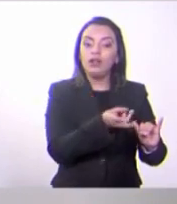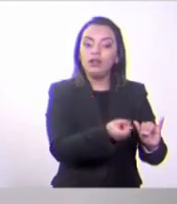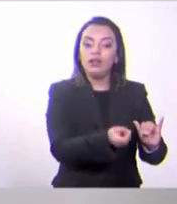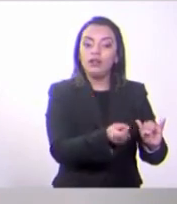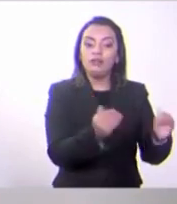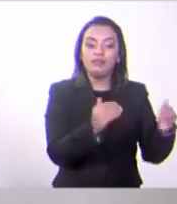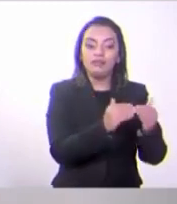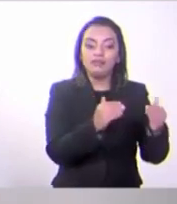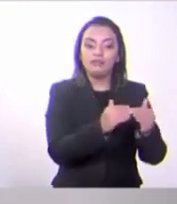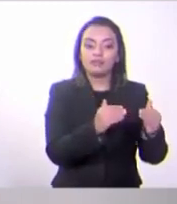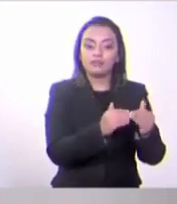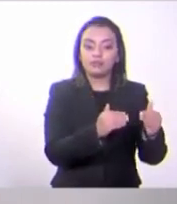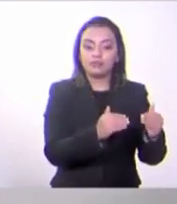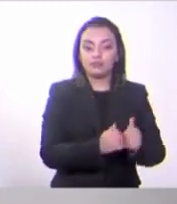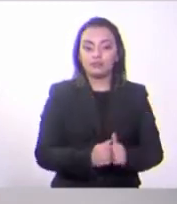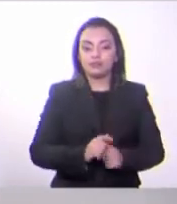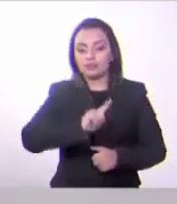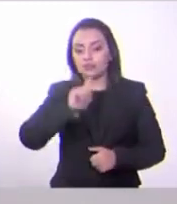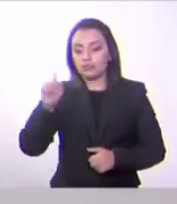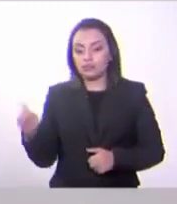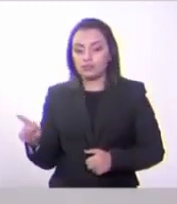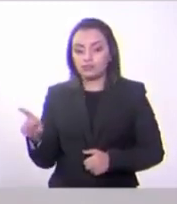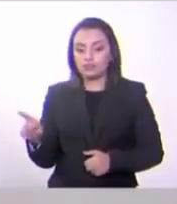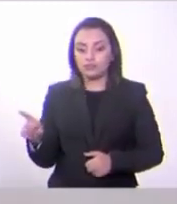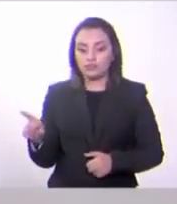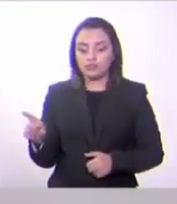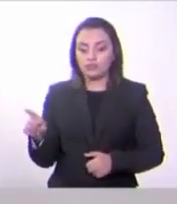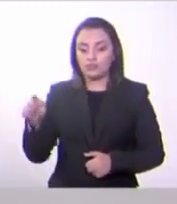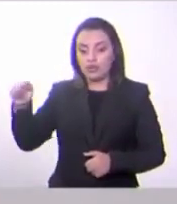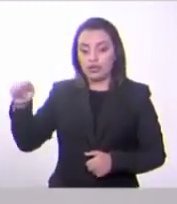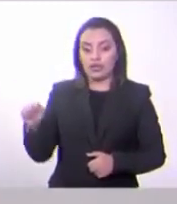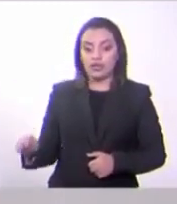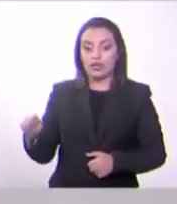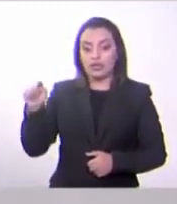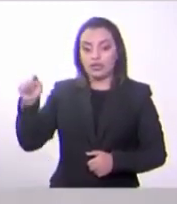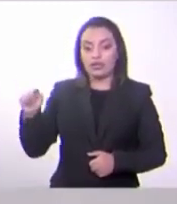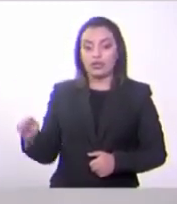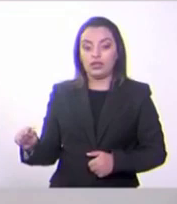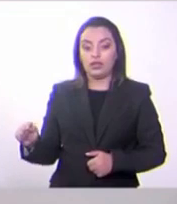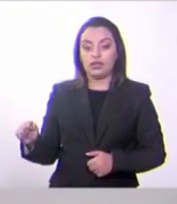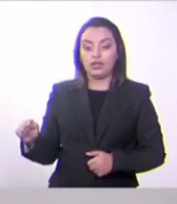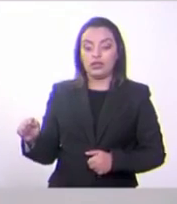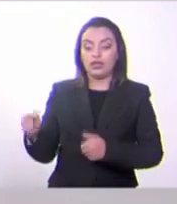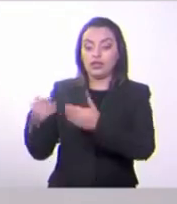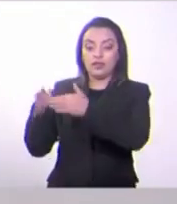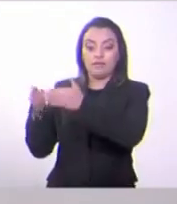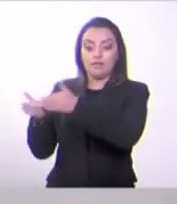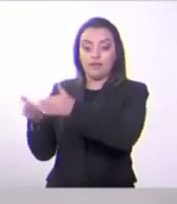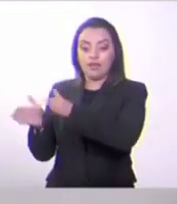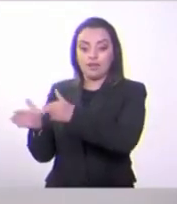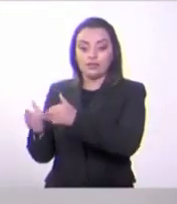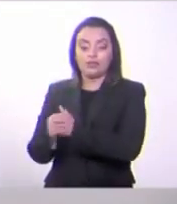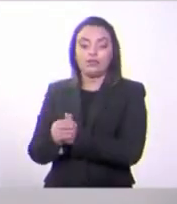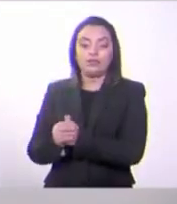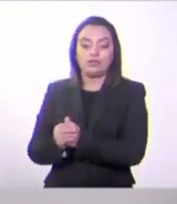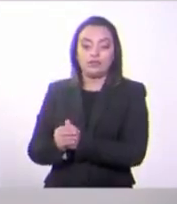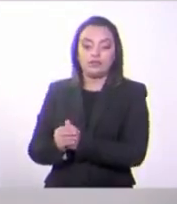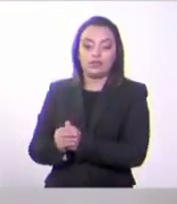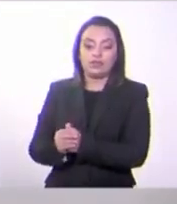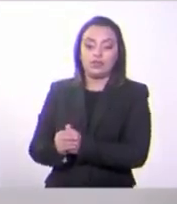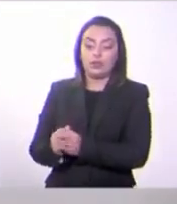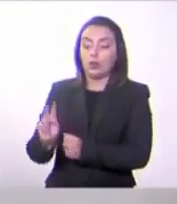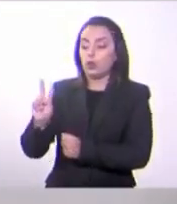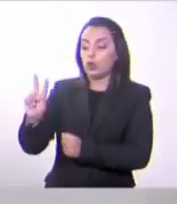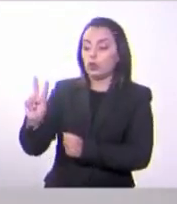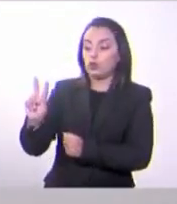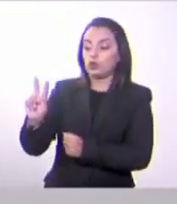cambio, tú no. Tú tienes valores que son diferentes para x, que son 2 y menos 2, pero estos